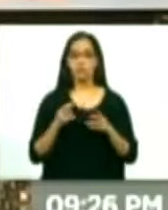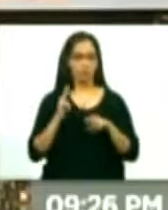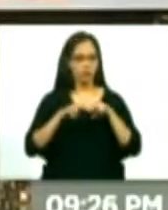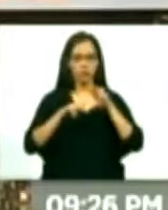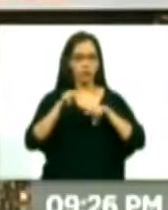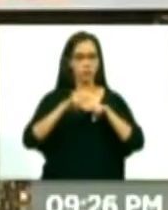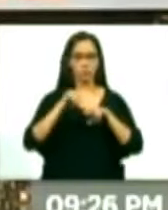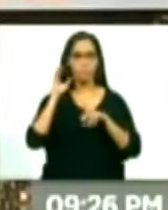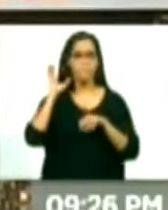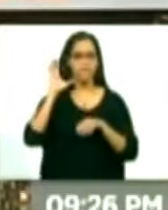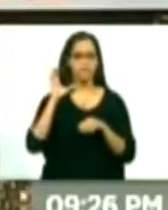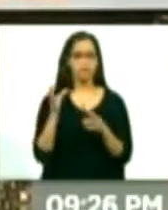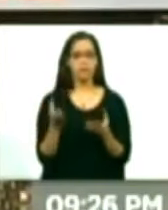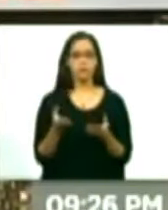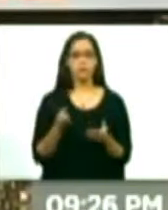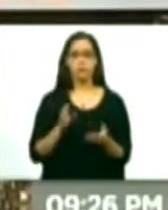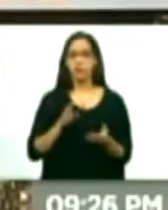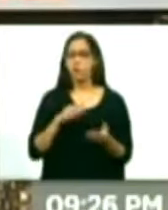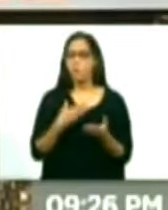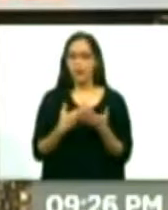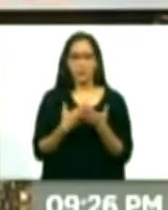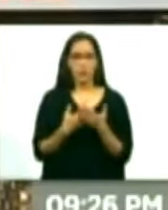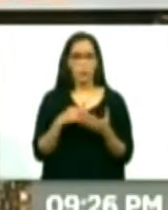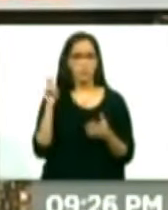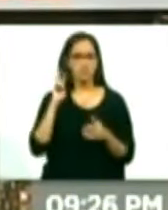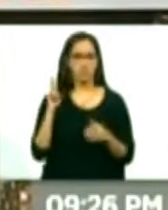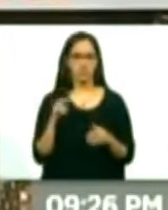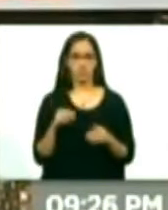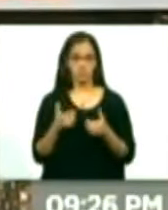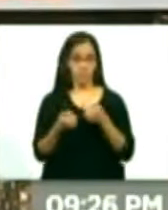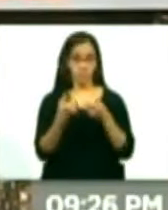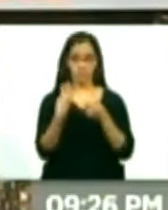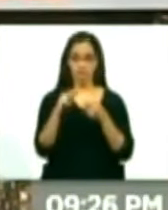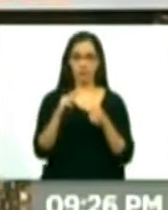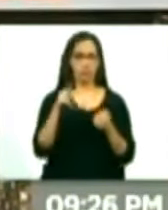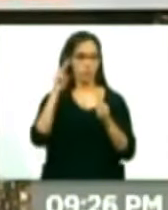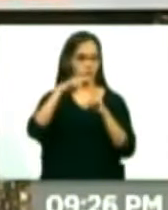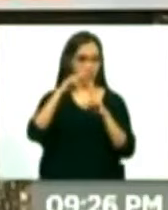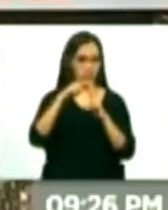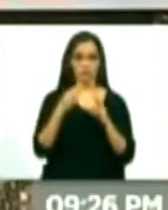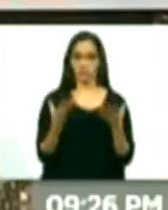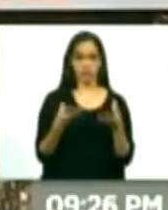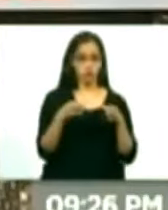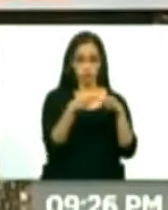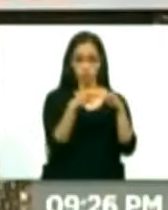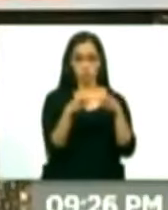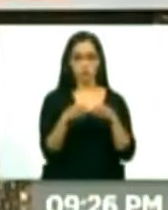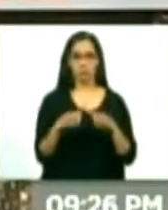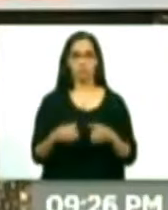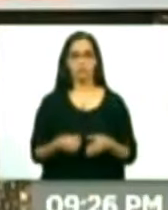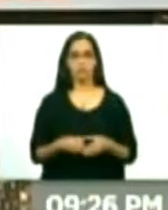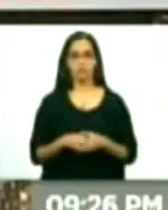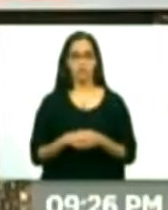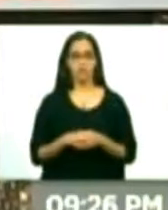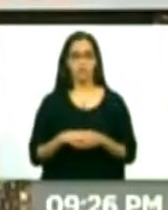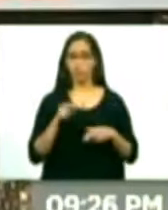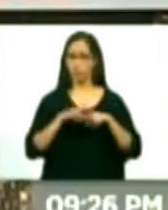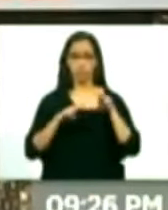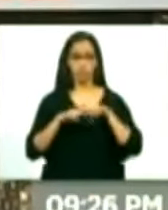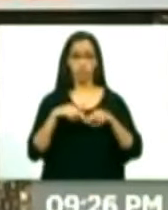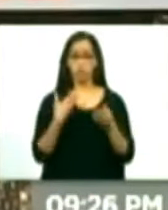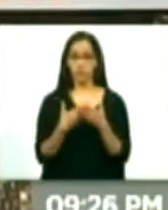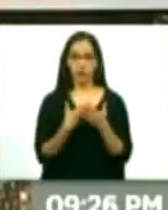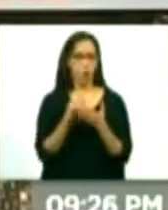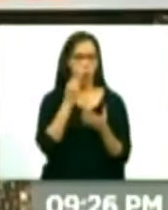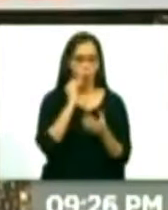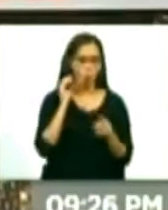Venezuela. Uno lo ve, él me manda mensajes, ando por Táchira y ahí está con su gente. Construyendo su partido con